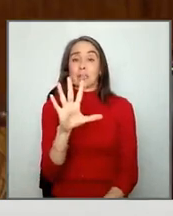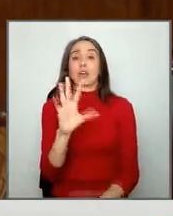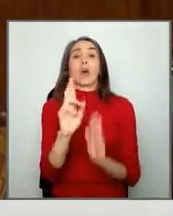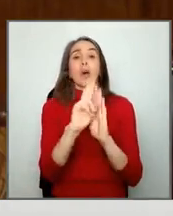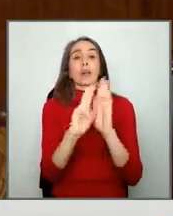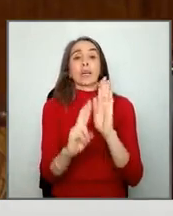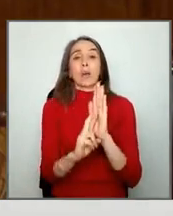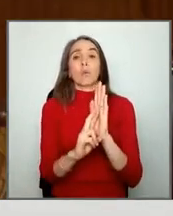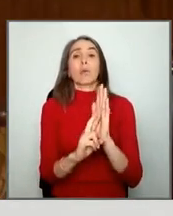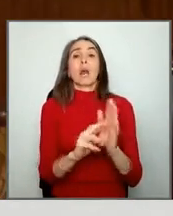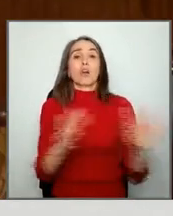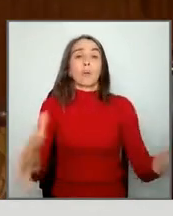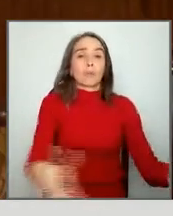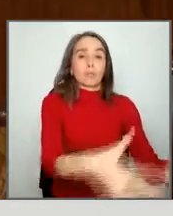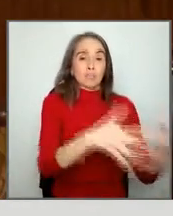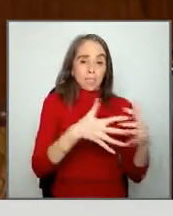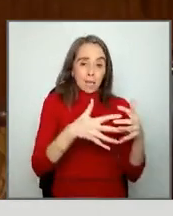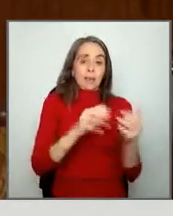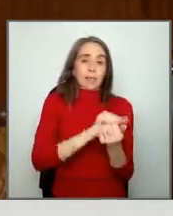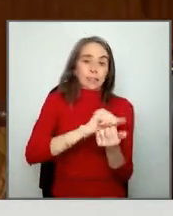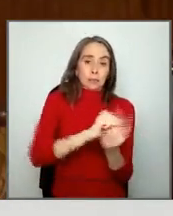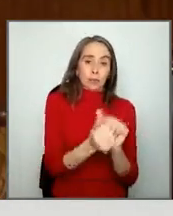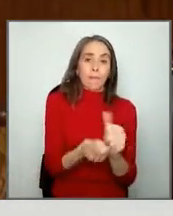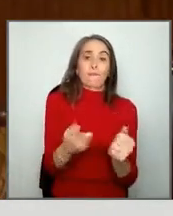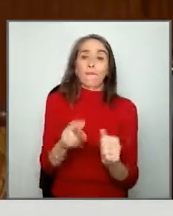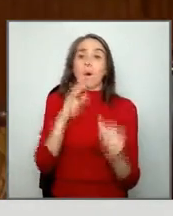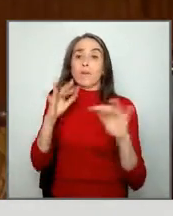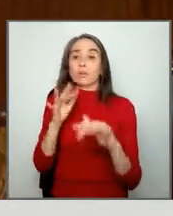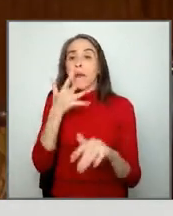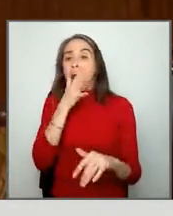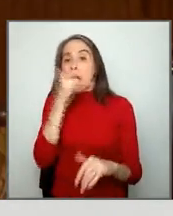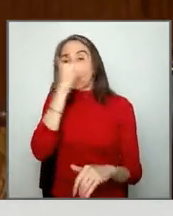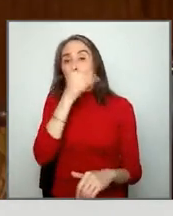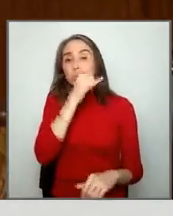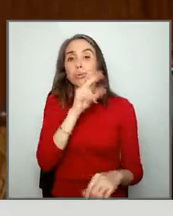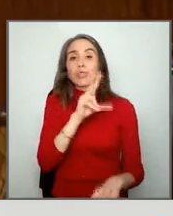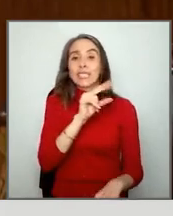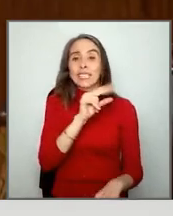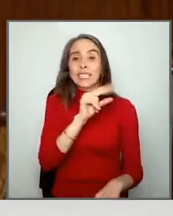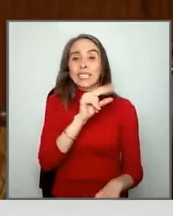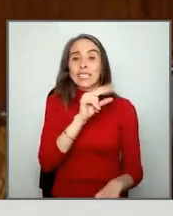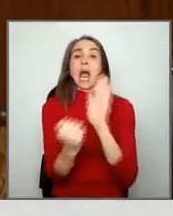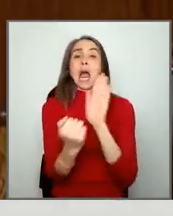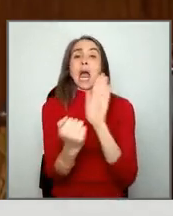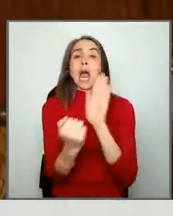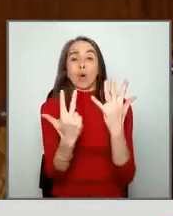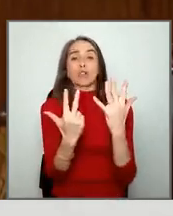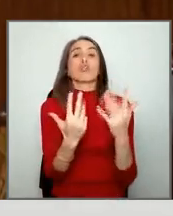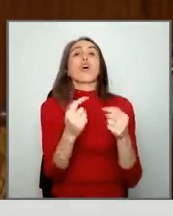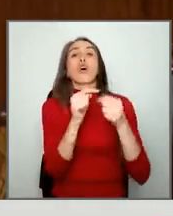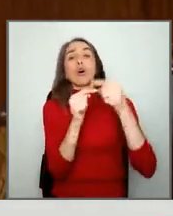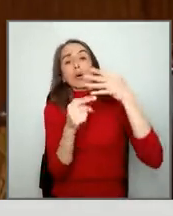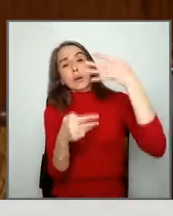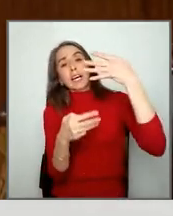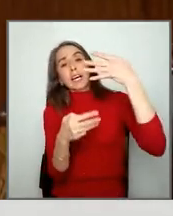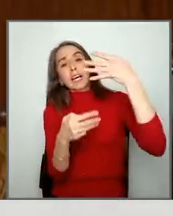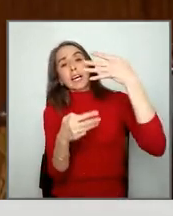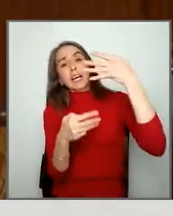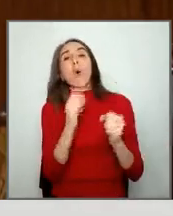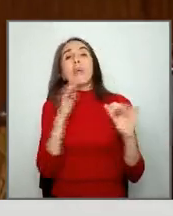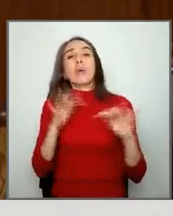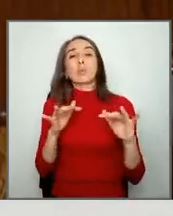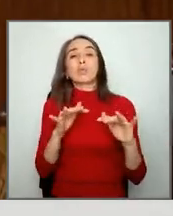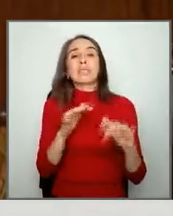reutilización y exposición de aguas grises Establece en su Artículo 8 los destinos que podrán darse a las aguas grises tratadas